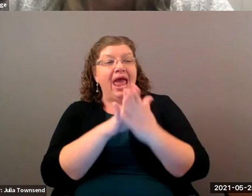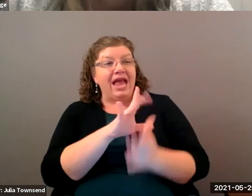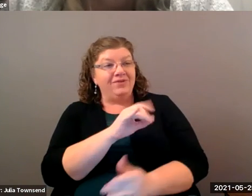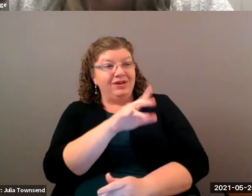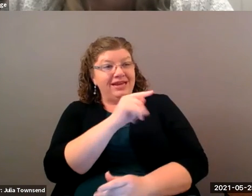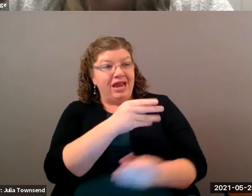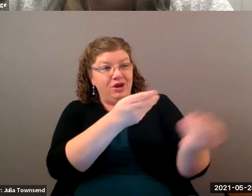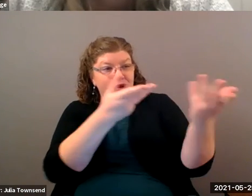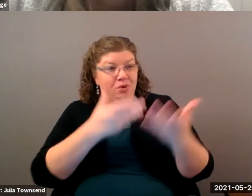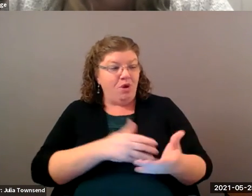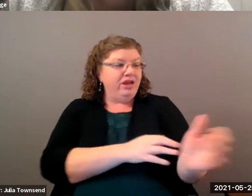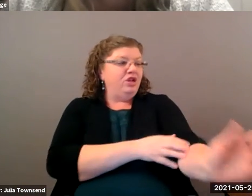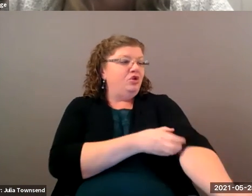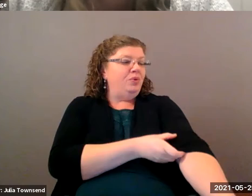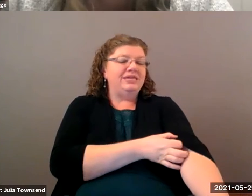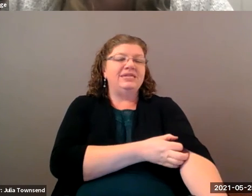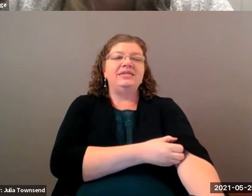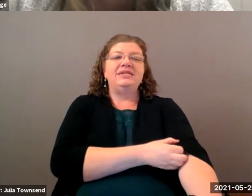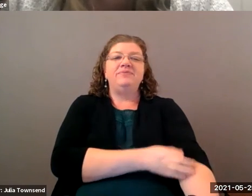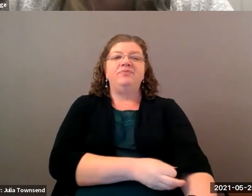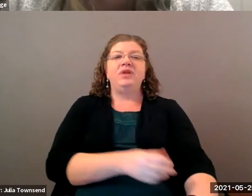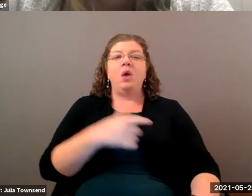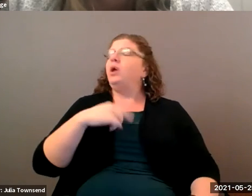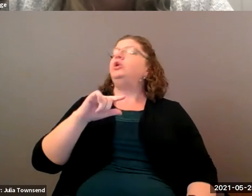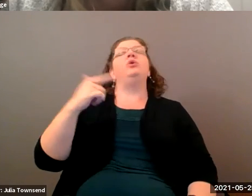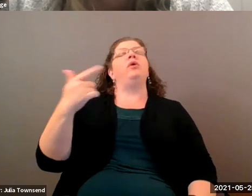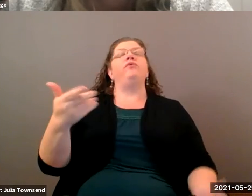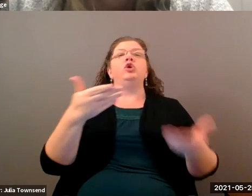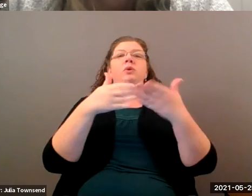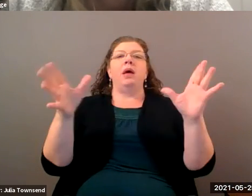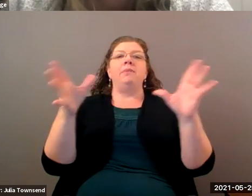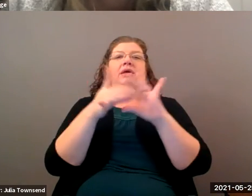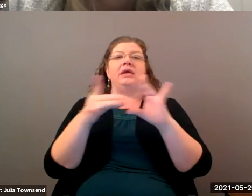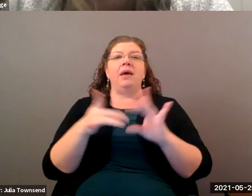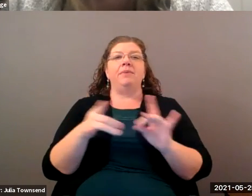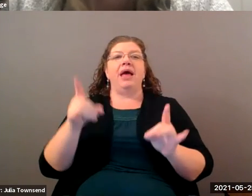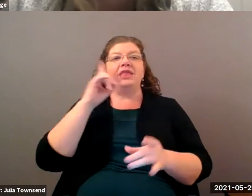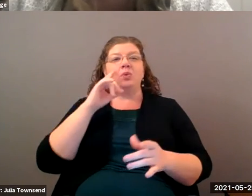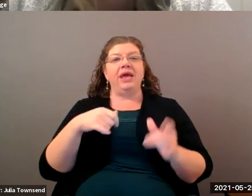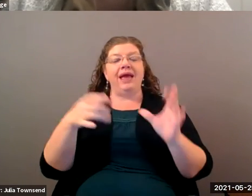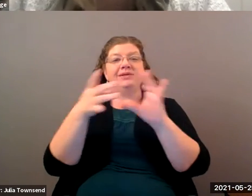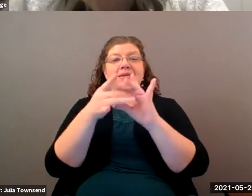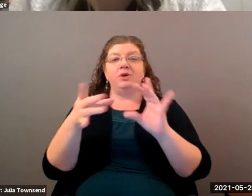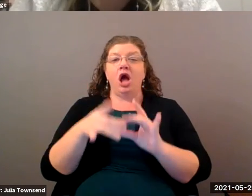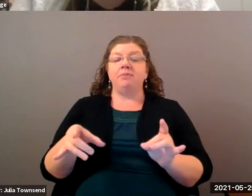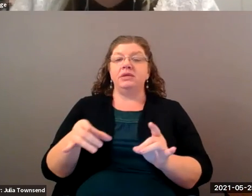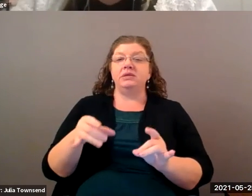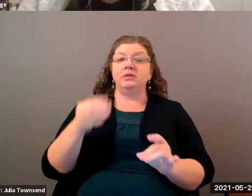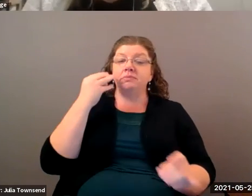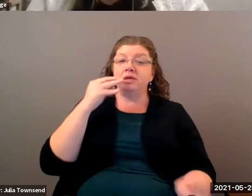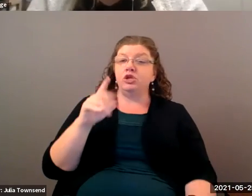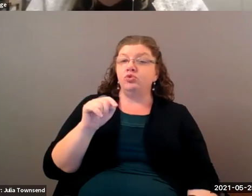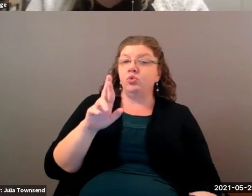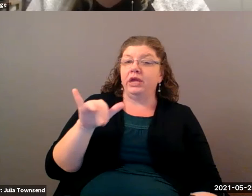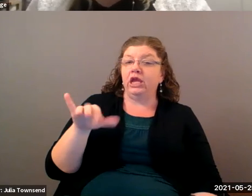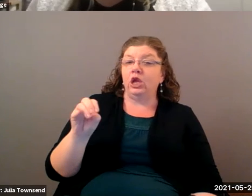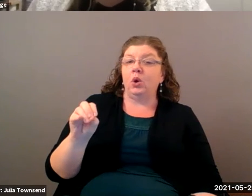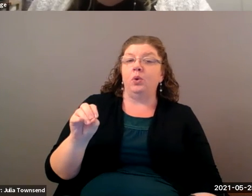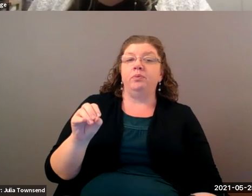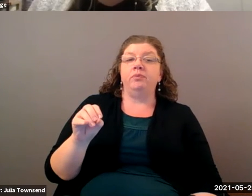Les pedimos información y ustedes nos la presentaron. Ahora quiero tomar los comentarios